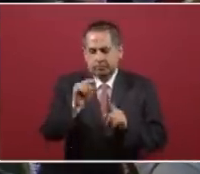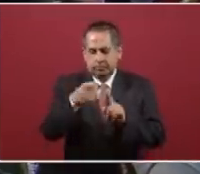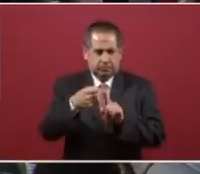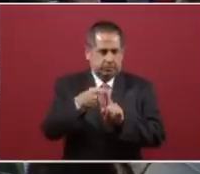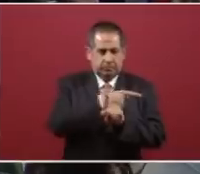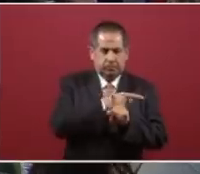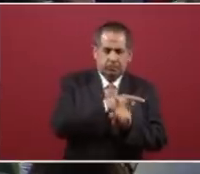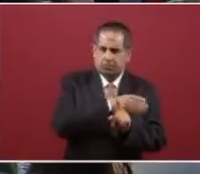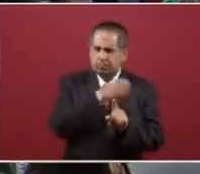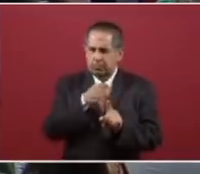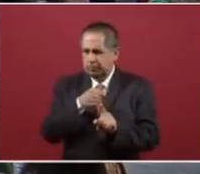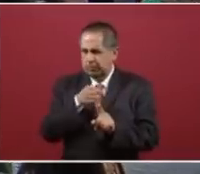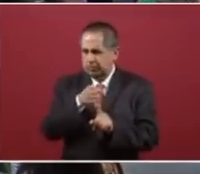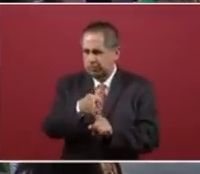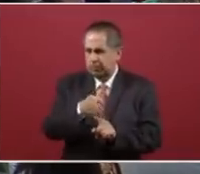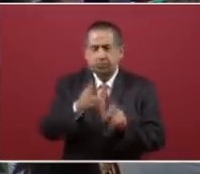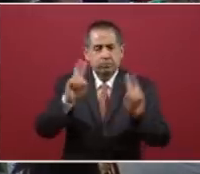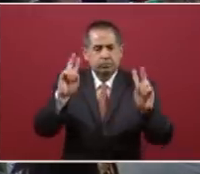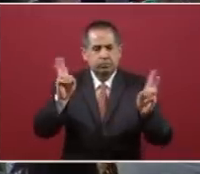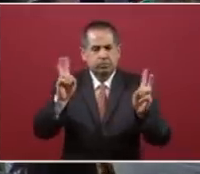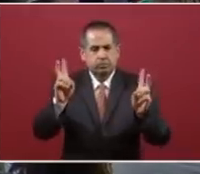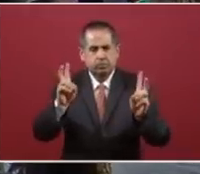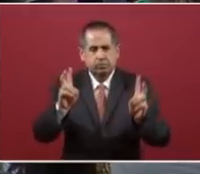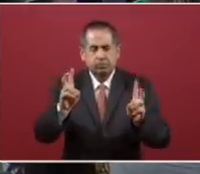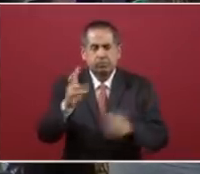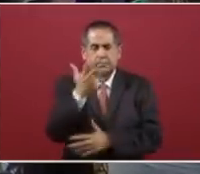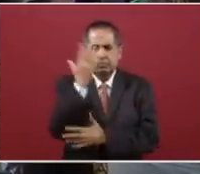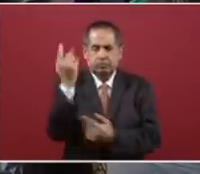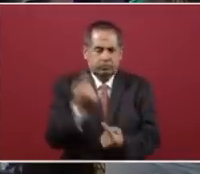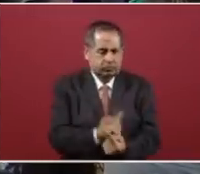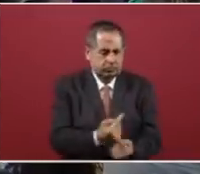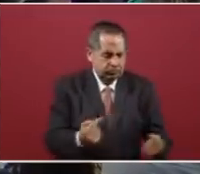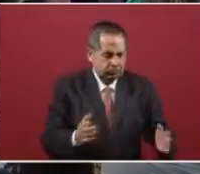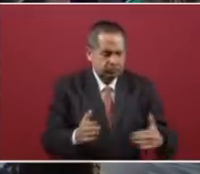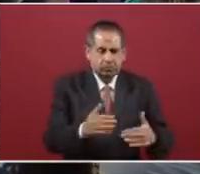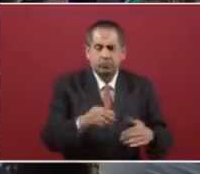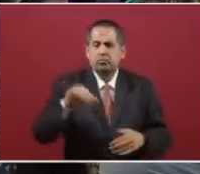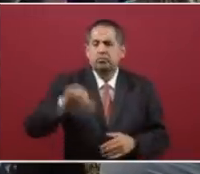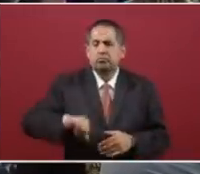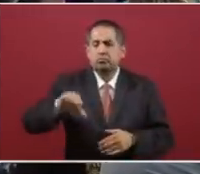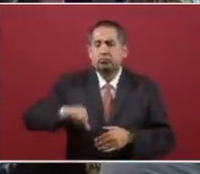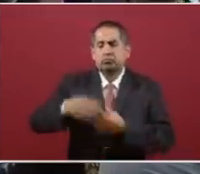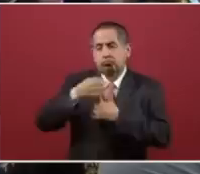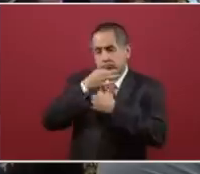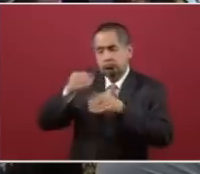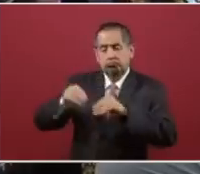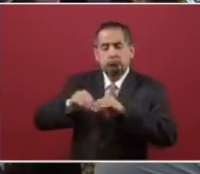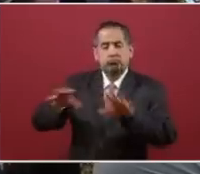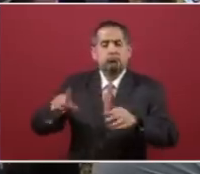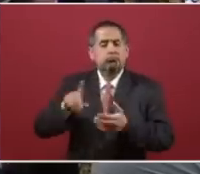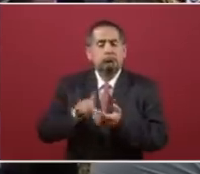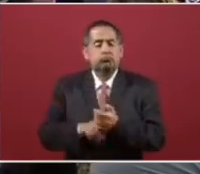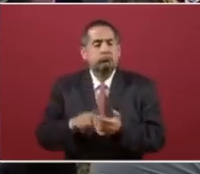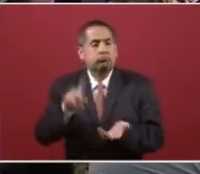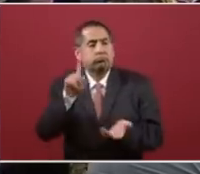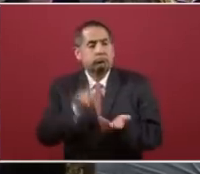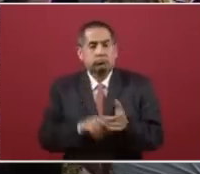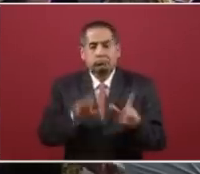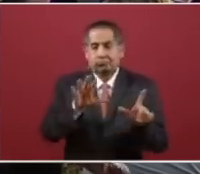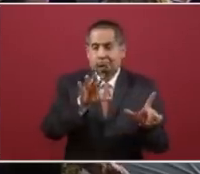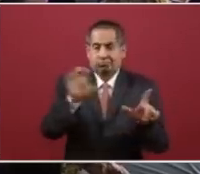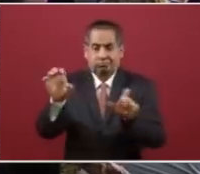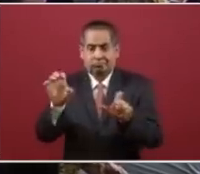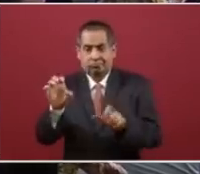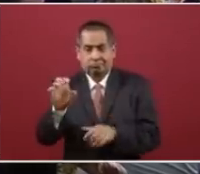hoy respecto al tema de las estancias infantiles hoy se da a conocer que al menos 1.700 estancias